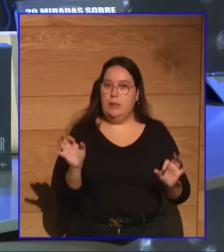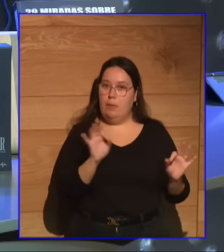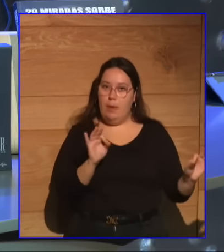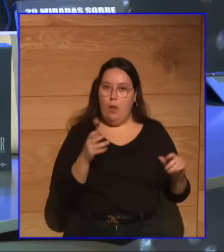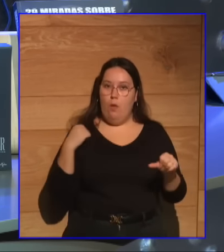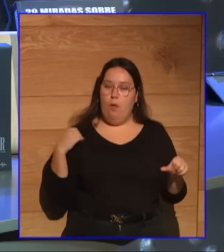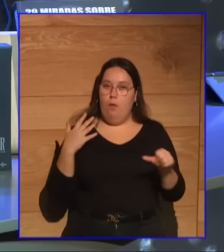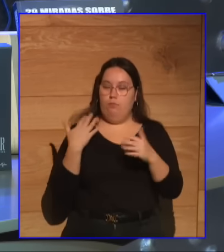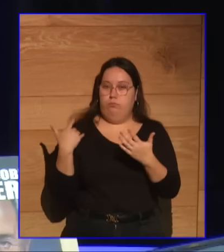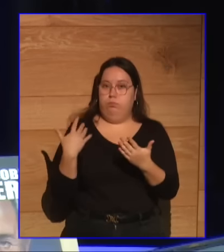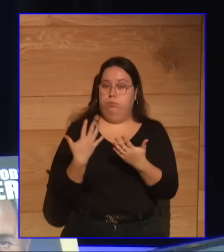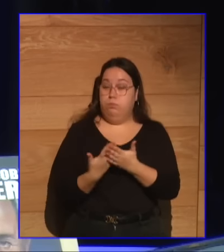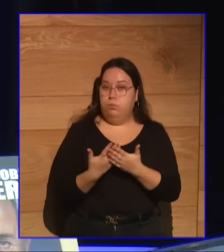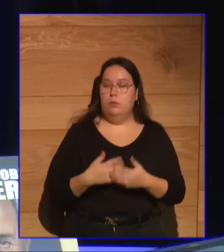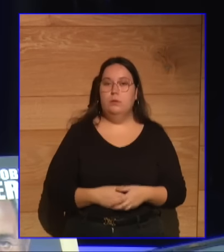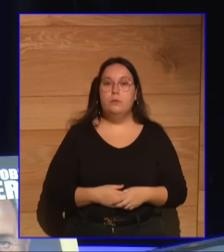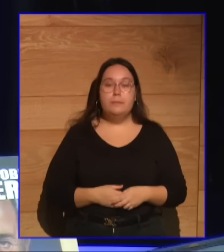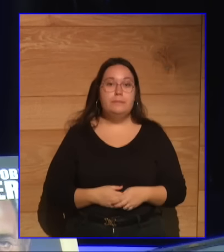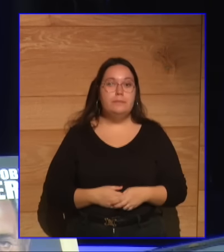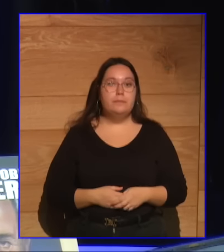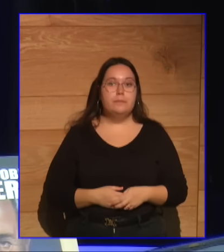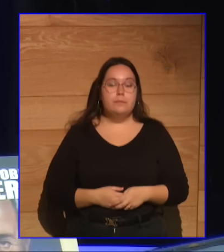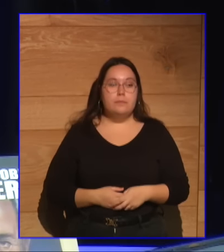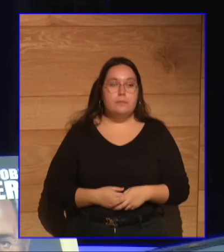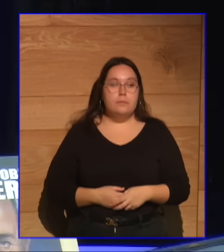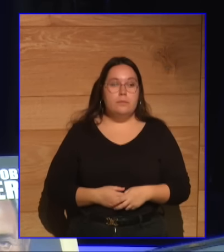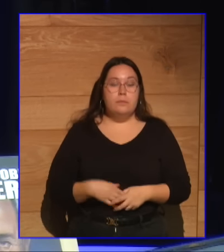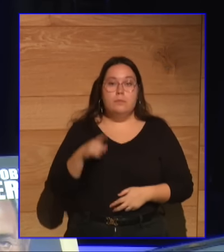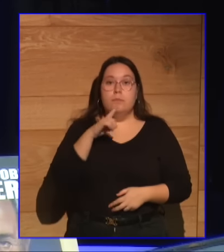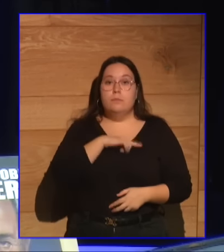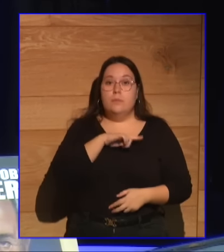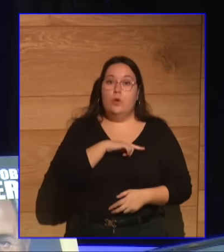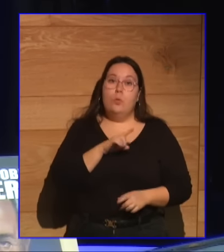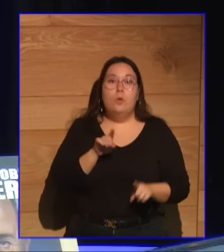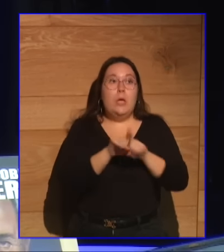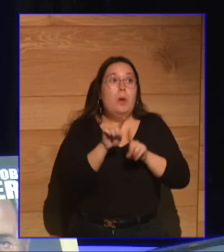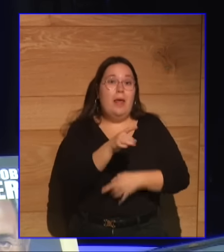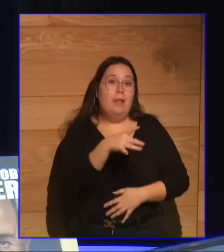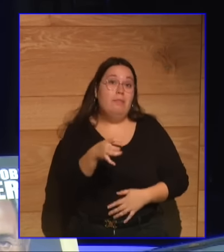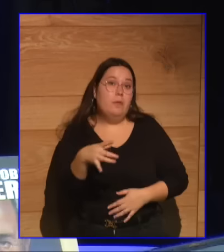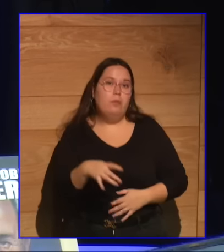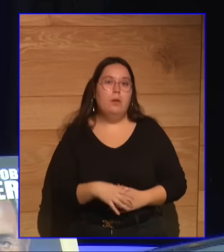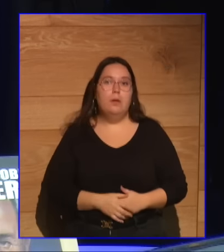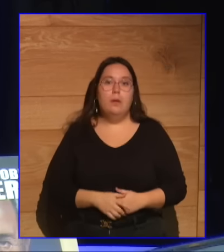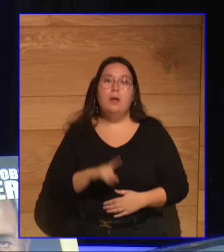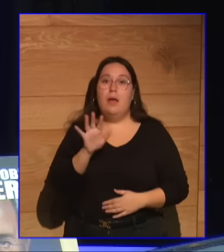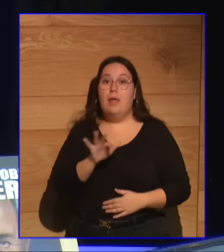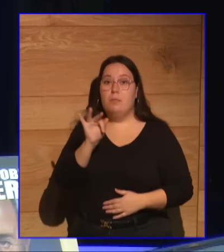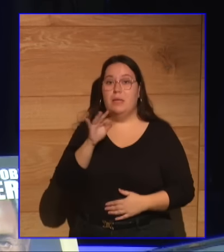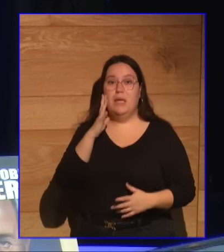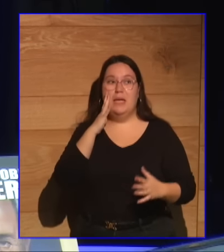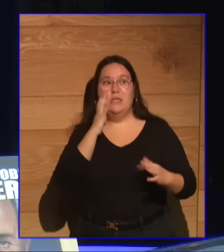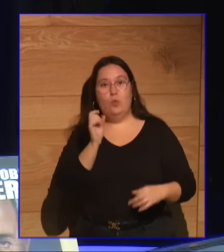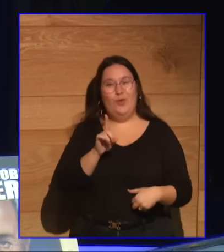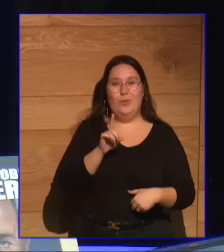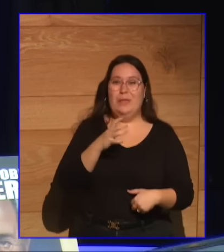tiempo y con el que no solamente se siente en deuda, sino además muy inseguro sobre si